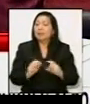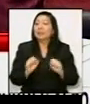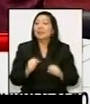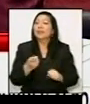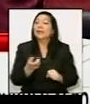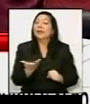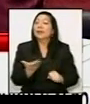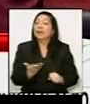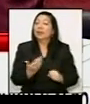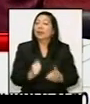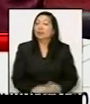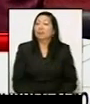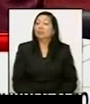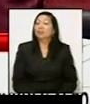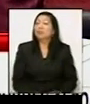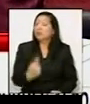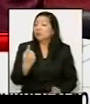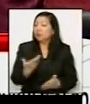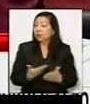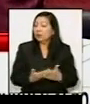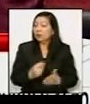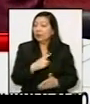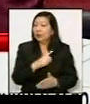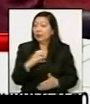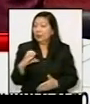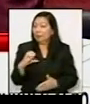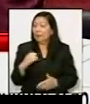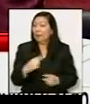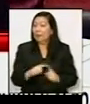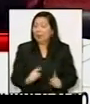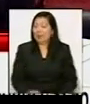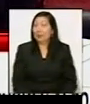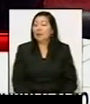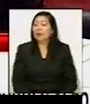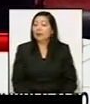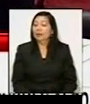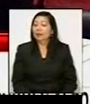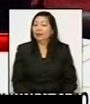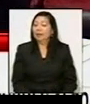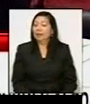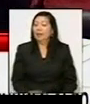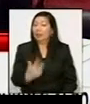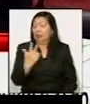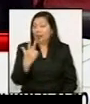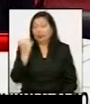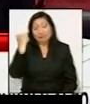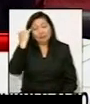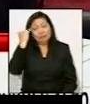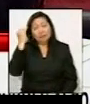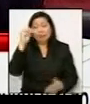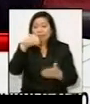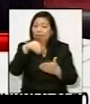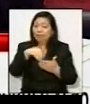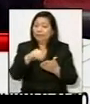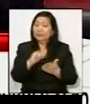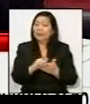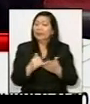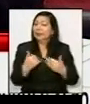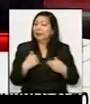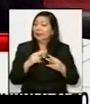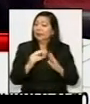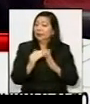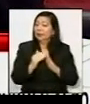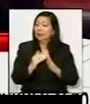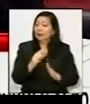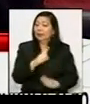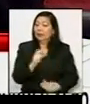usted abocarse únicamente el artículo siempre yo le pediría voy a hacer tres sugerencias distintas al 100 que tiene que ver con el